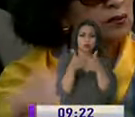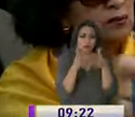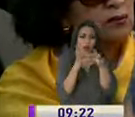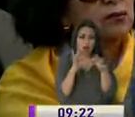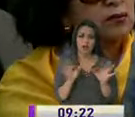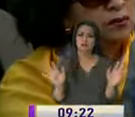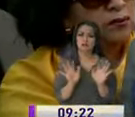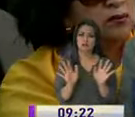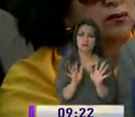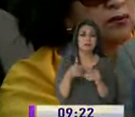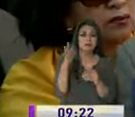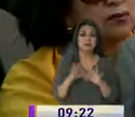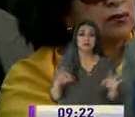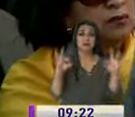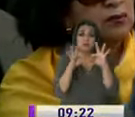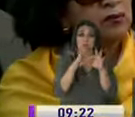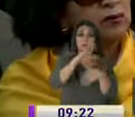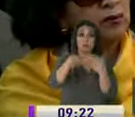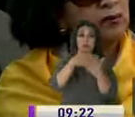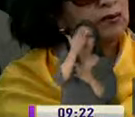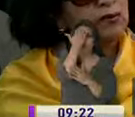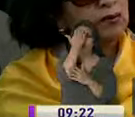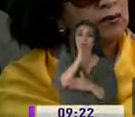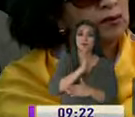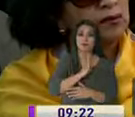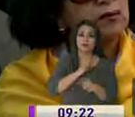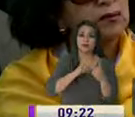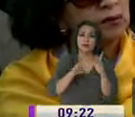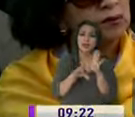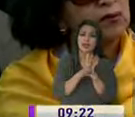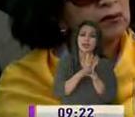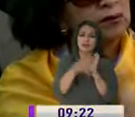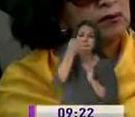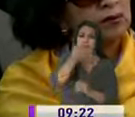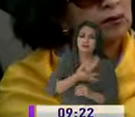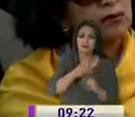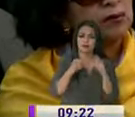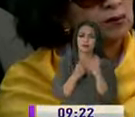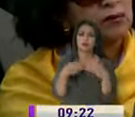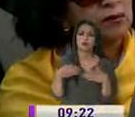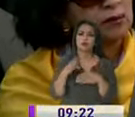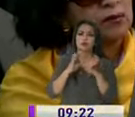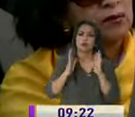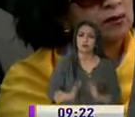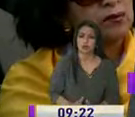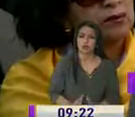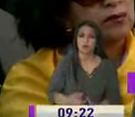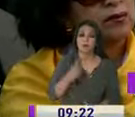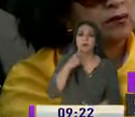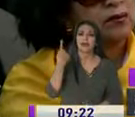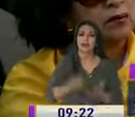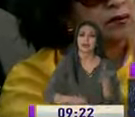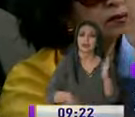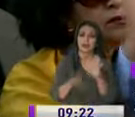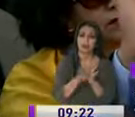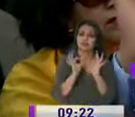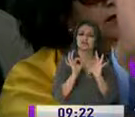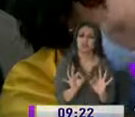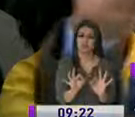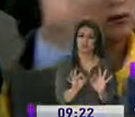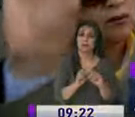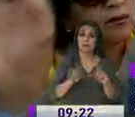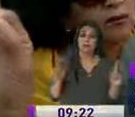personas. Es más bien la preocupación técnica, jurídica, seria de un grupo de ecuatorianos para que las cosas se hagan,